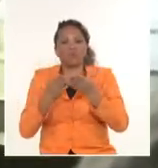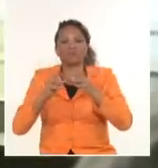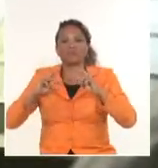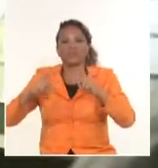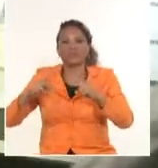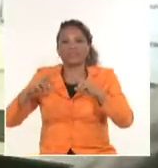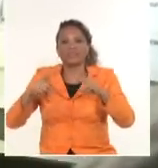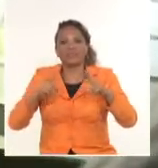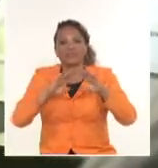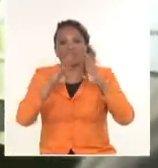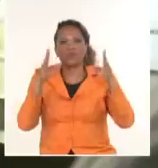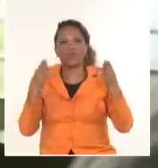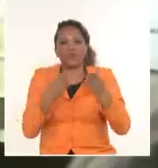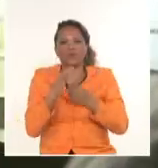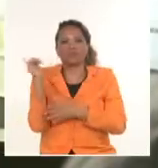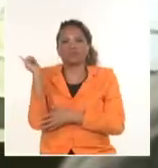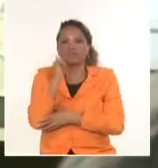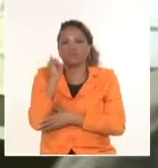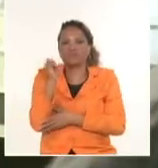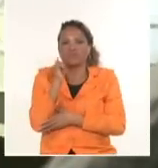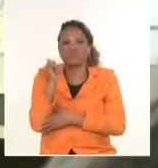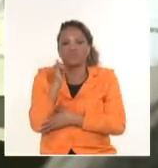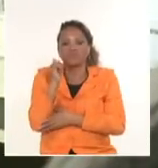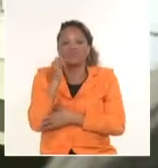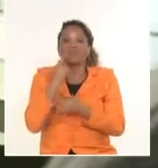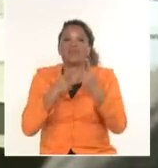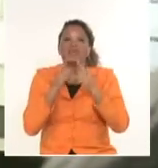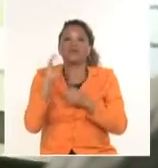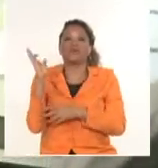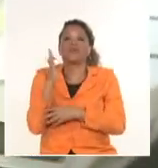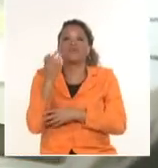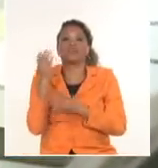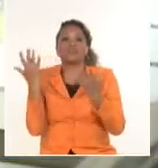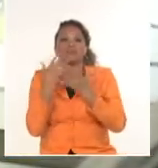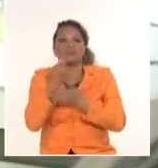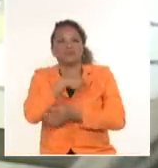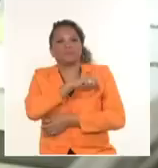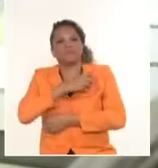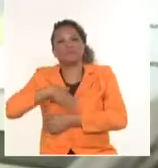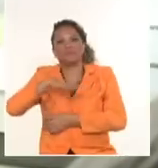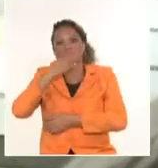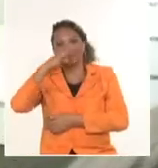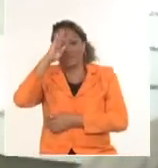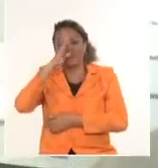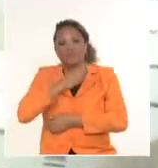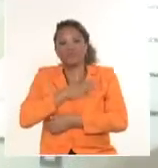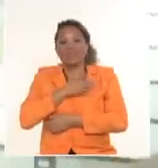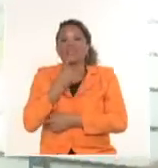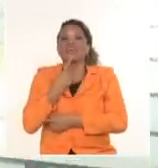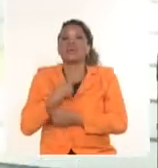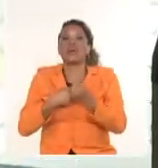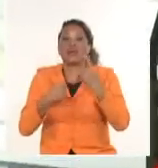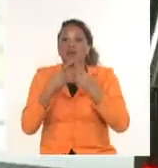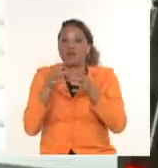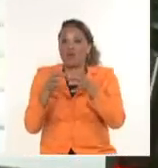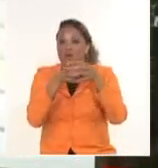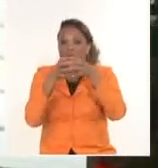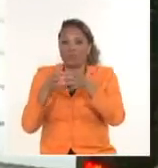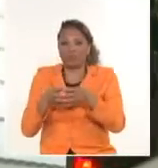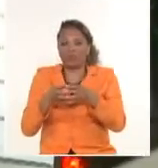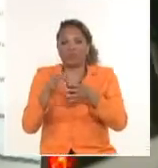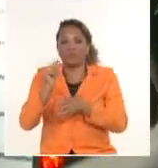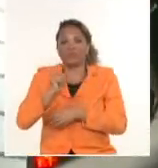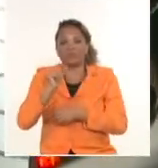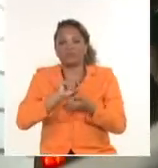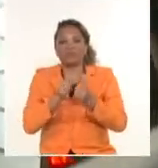todo lo que acontece, porque esto sin dudas es una fiesta para el pueblo cubano. Aun cuando la delegación, así lo analizaba Daniel Gotay,